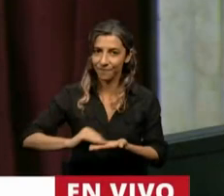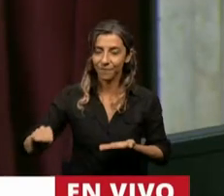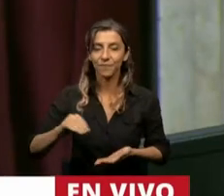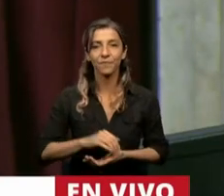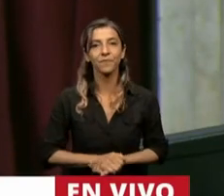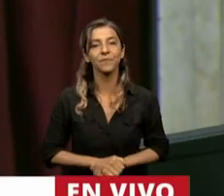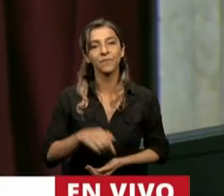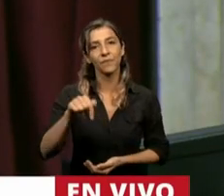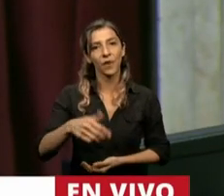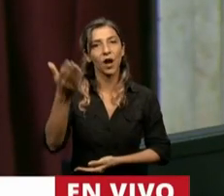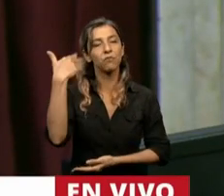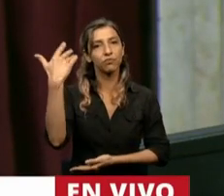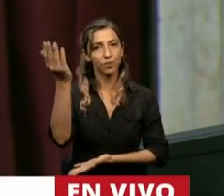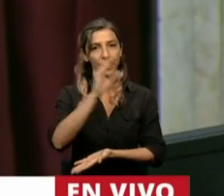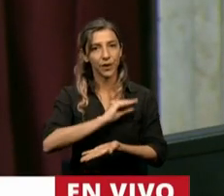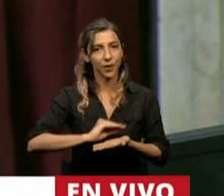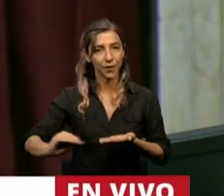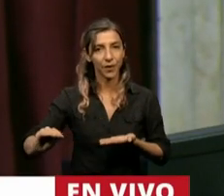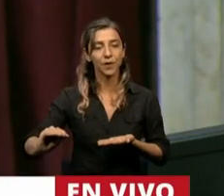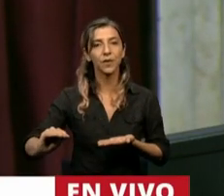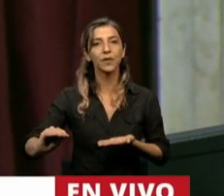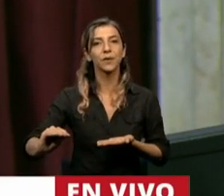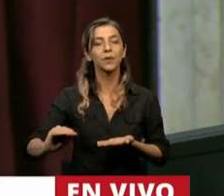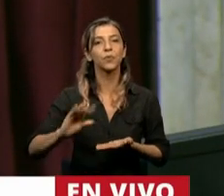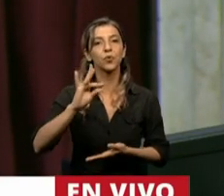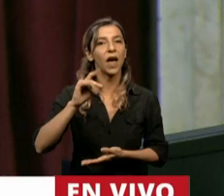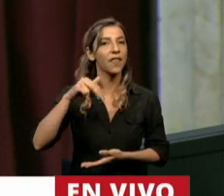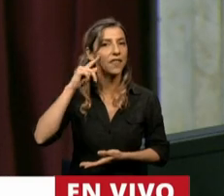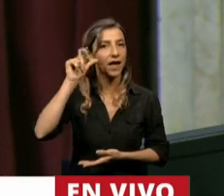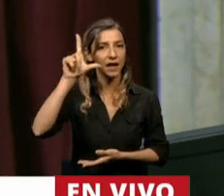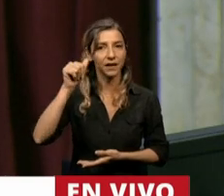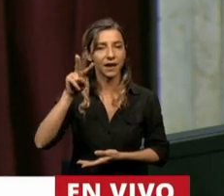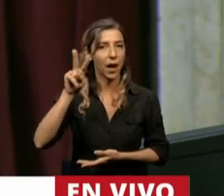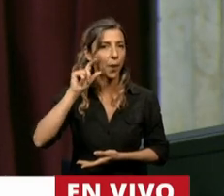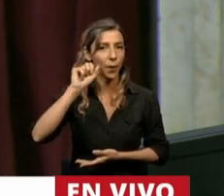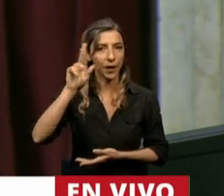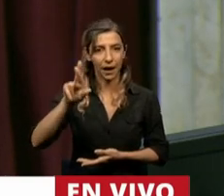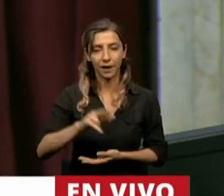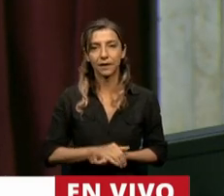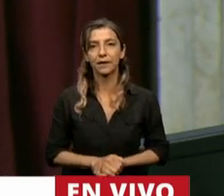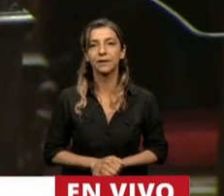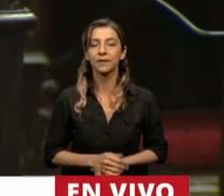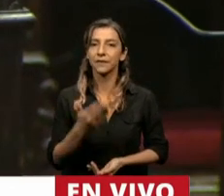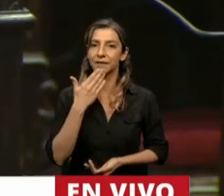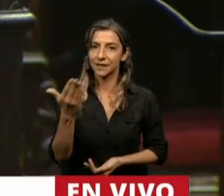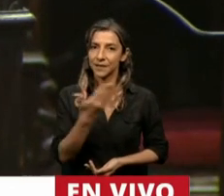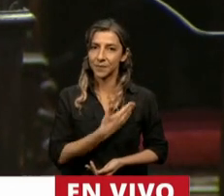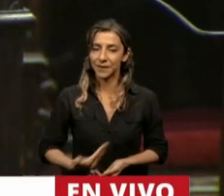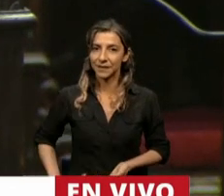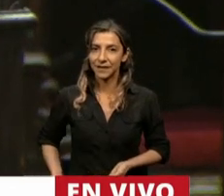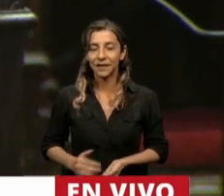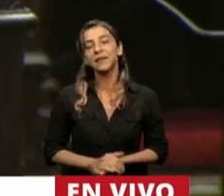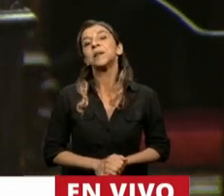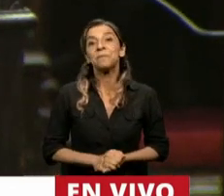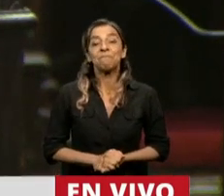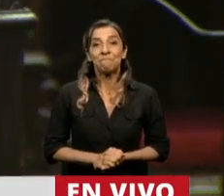En el uso de la palabra y para el cierre, la diputada Daniela Vilar. Gracias, presidente. Está bueno